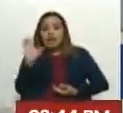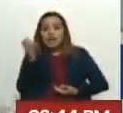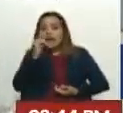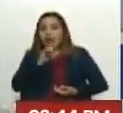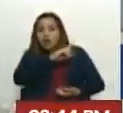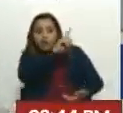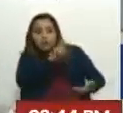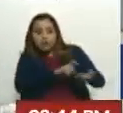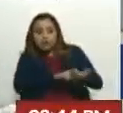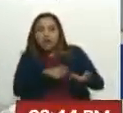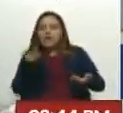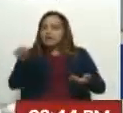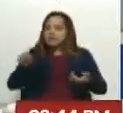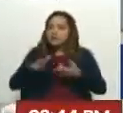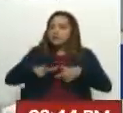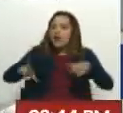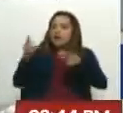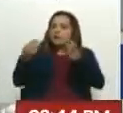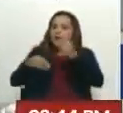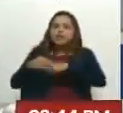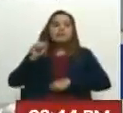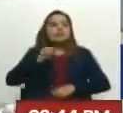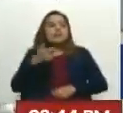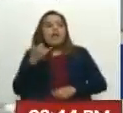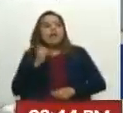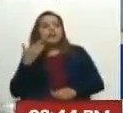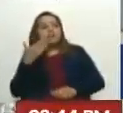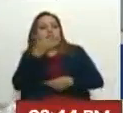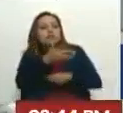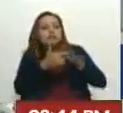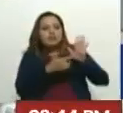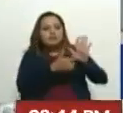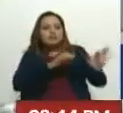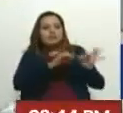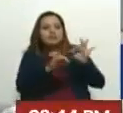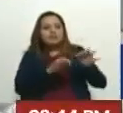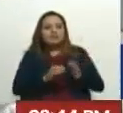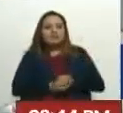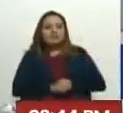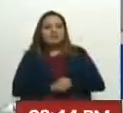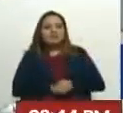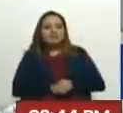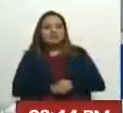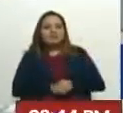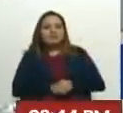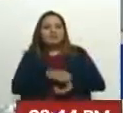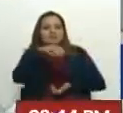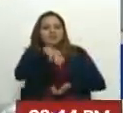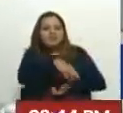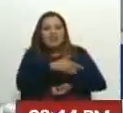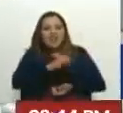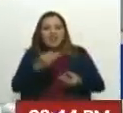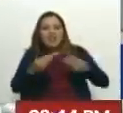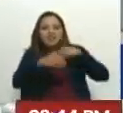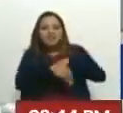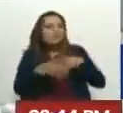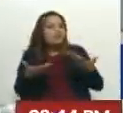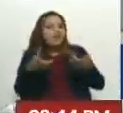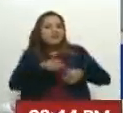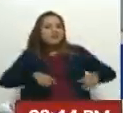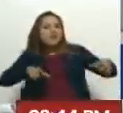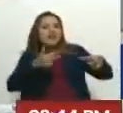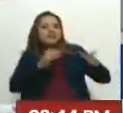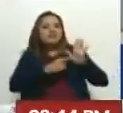cruzada sales, e intervenida por el teatro. Y pues en los estados allí estamos en negociaciones para saber cuáles exactamente van a ser los lugares en donde